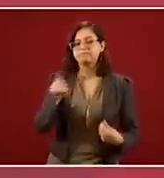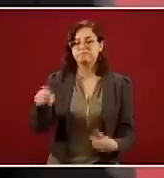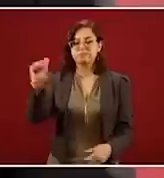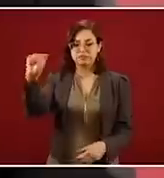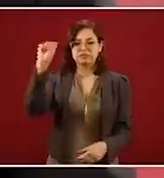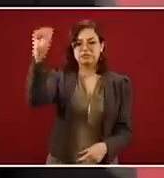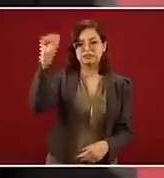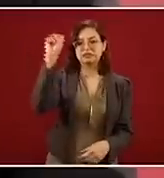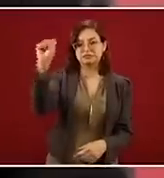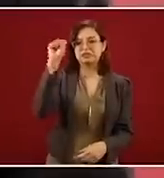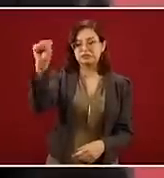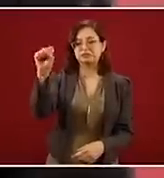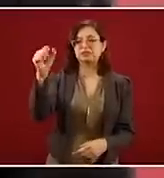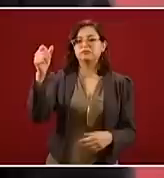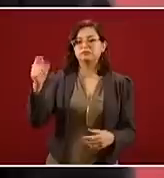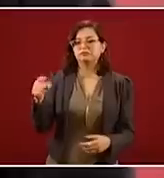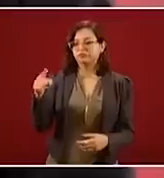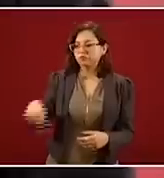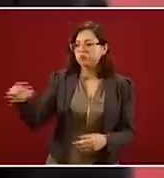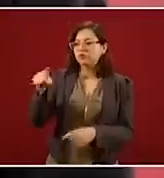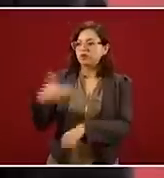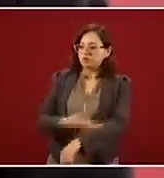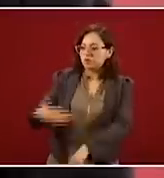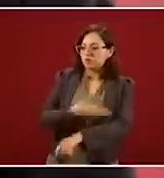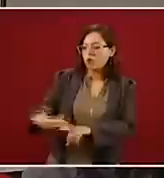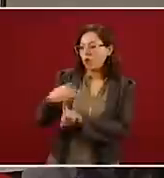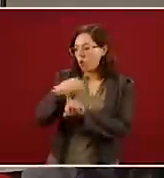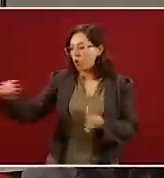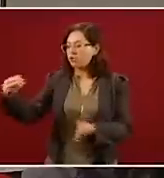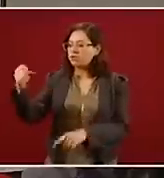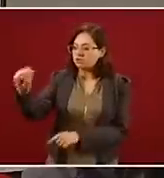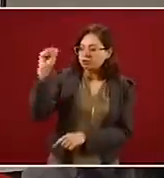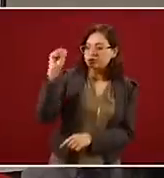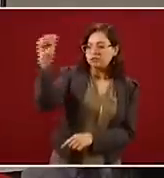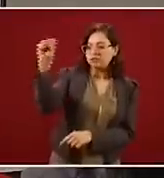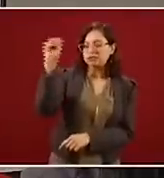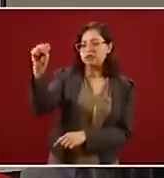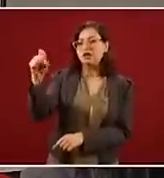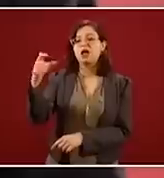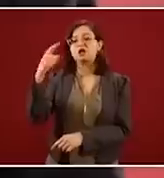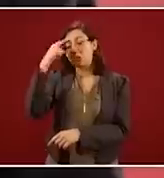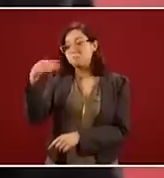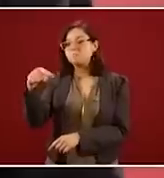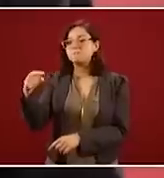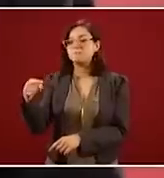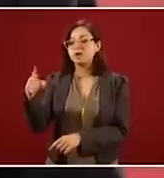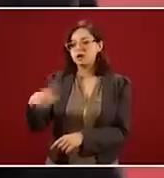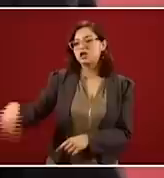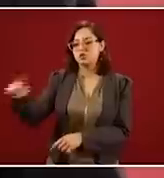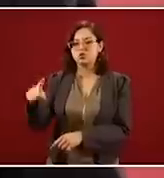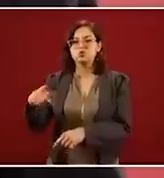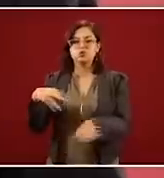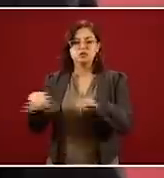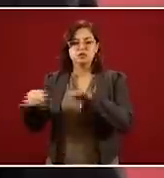sindicato, más que nada organizar un sindicato de trabajadores de Triplay, de la